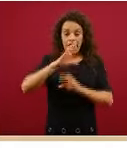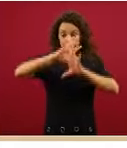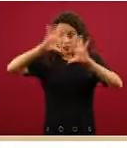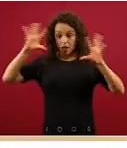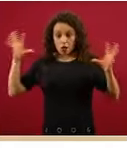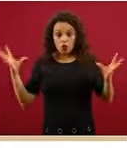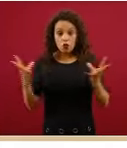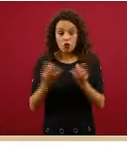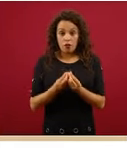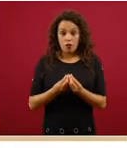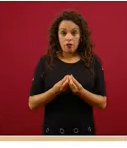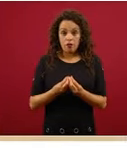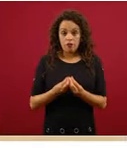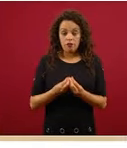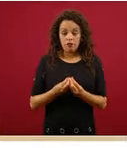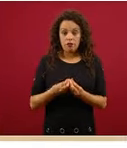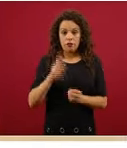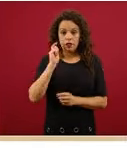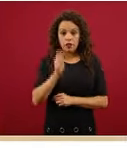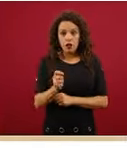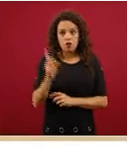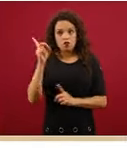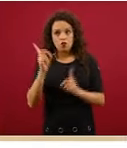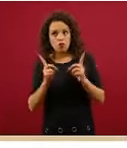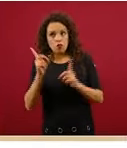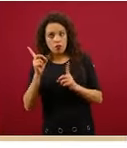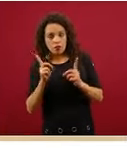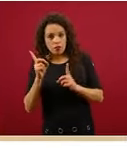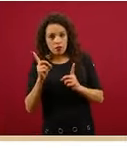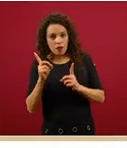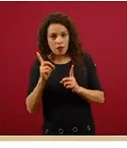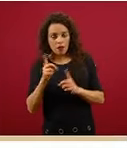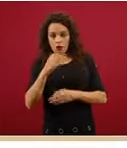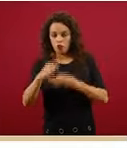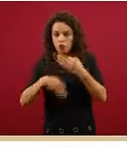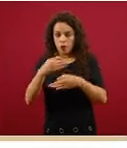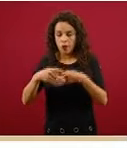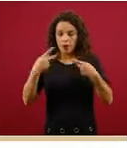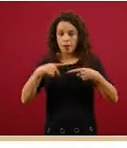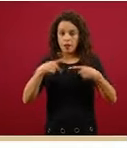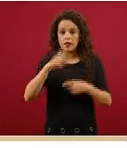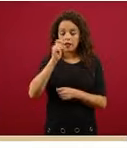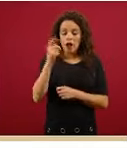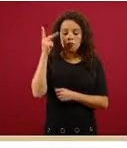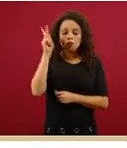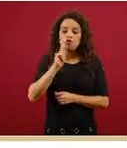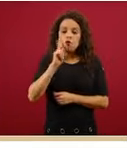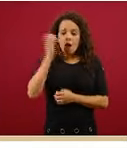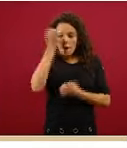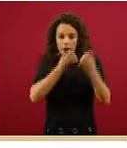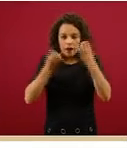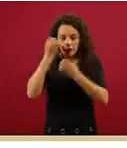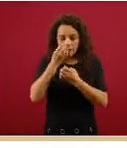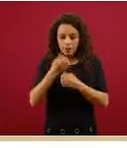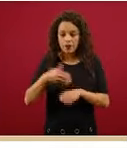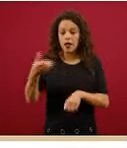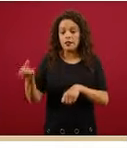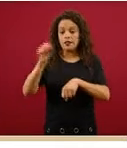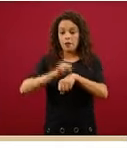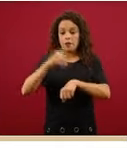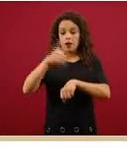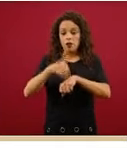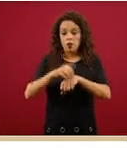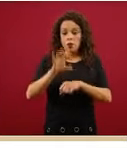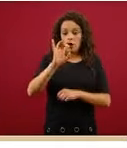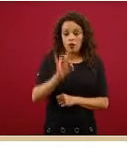casos sospechosos, es decir, todos los que en su momento fueron ingresados al protocolo, la semana 34 en relación a la